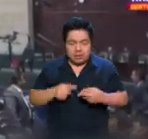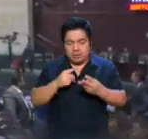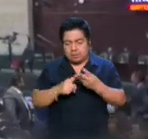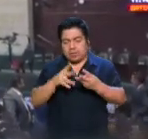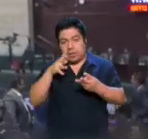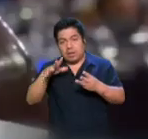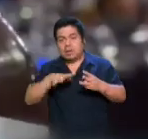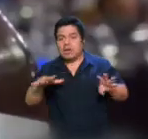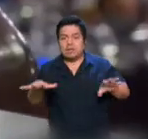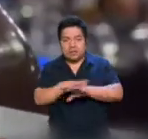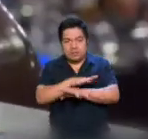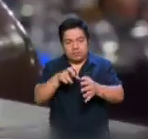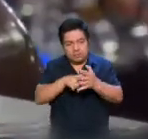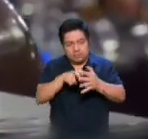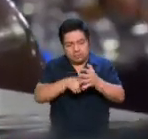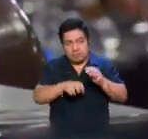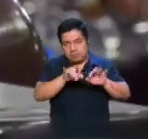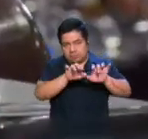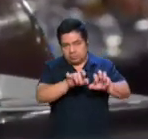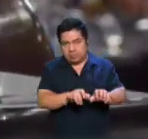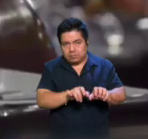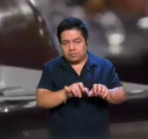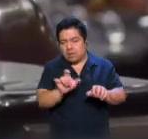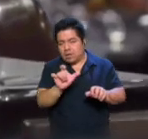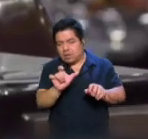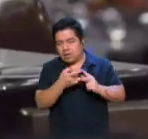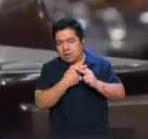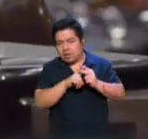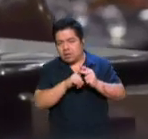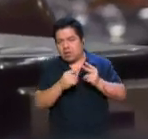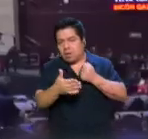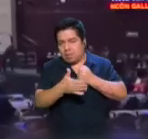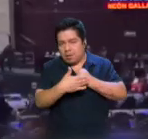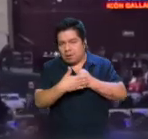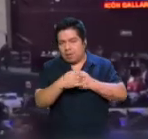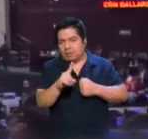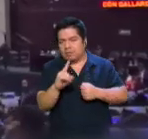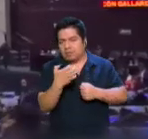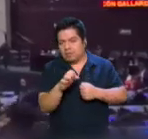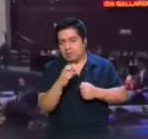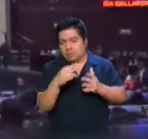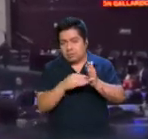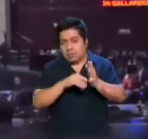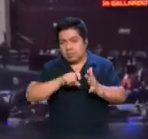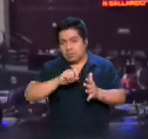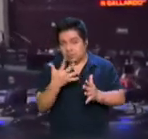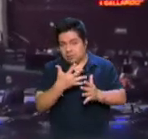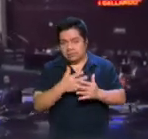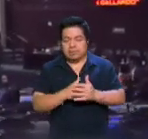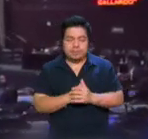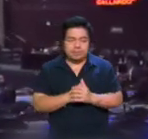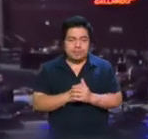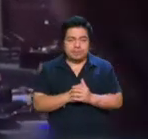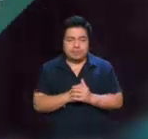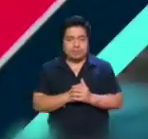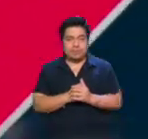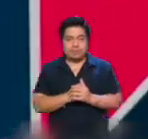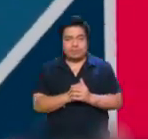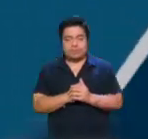de Transformación Digital, las cuales se prevén inicien en funciones a partir del 1 de enero de 2025.